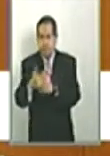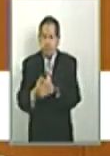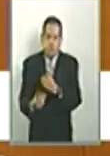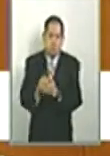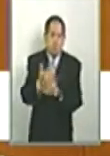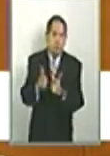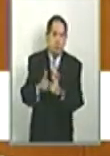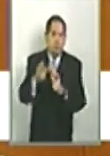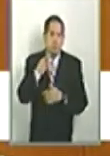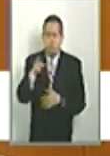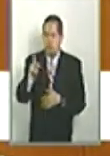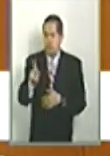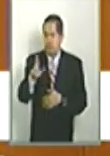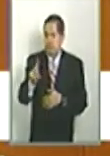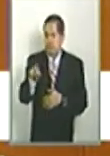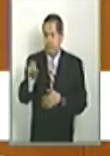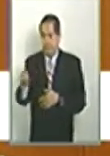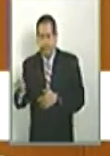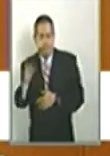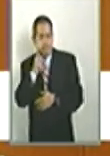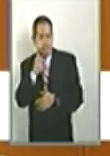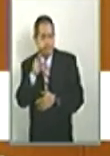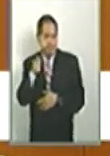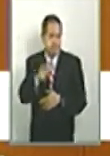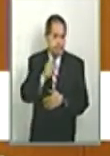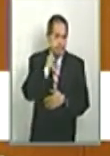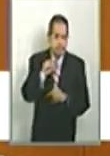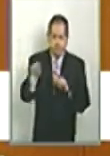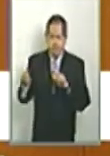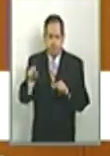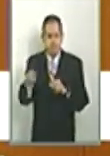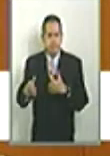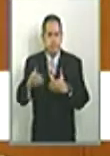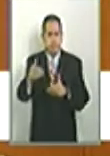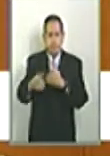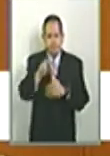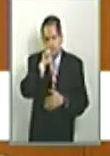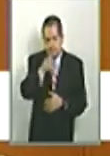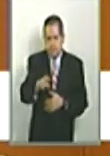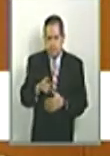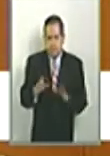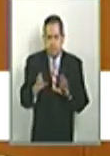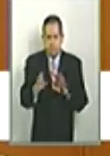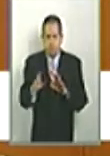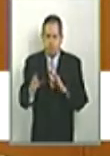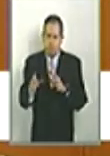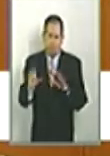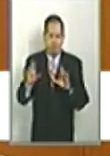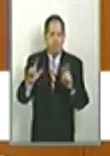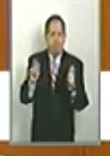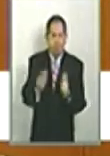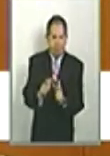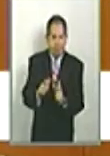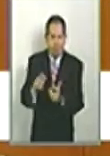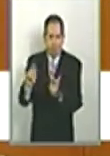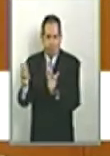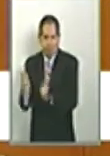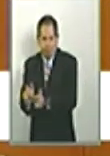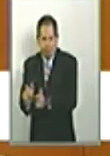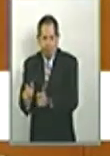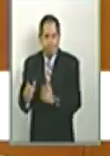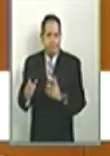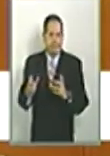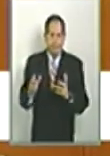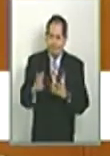desde los nuevos grupos parlamentarios del PRD que integrarán, aunque ya también de manera significativa disminuida nuestra